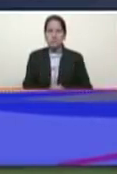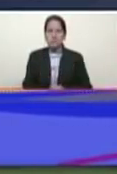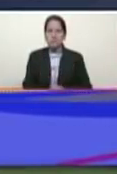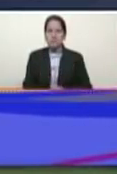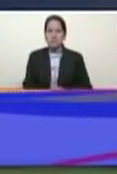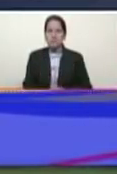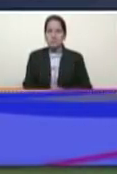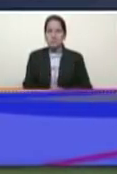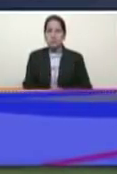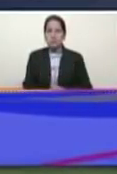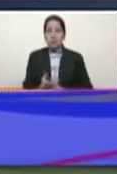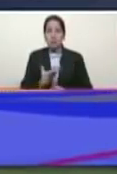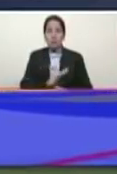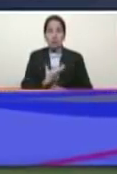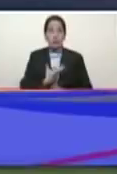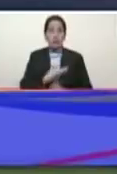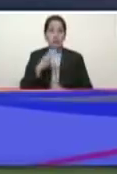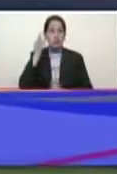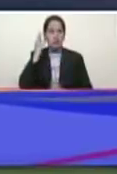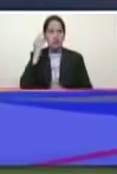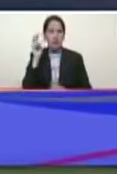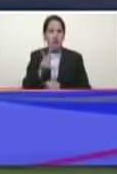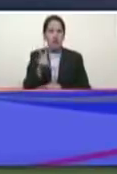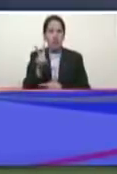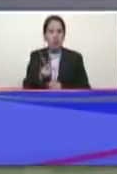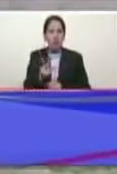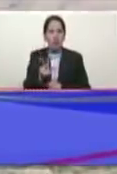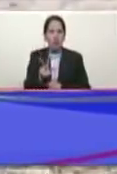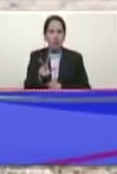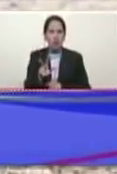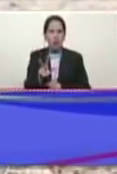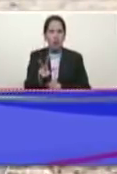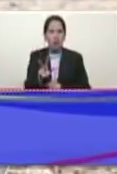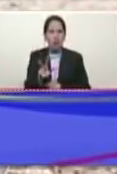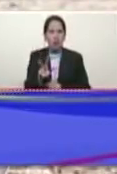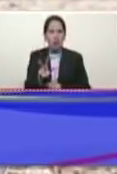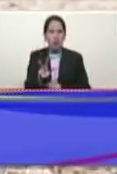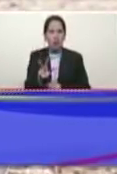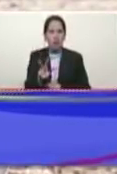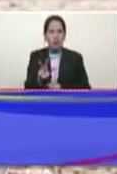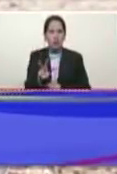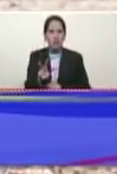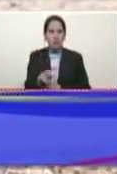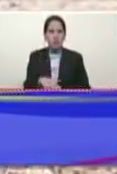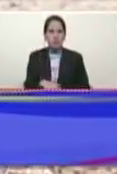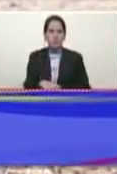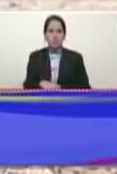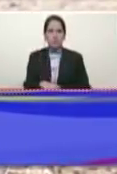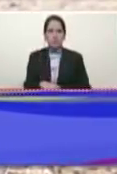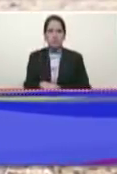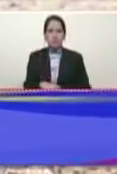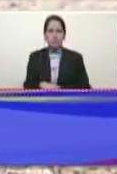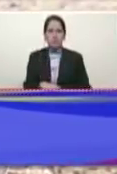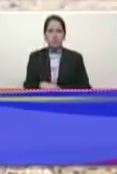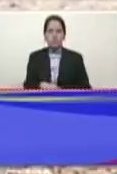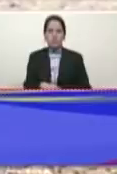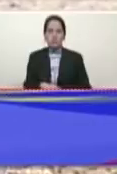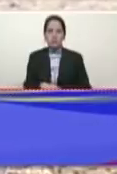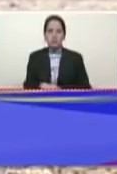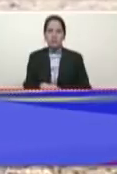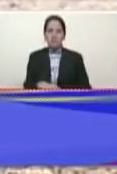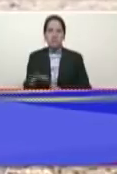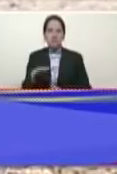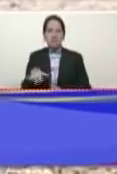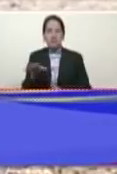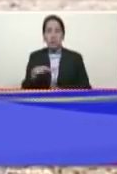Aquí está la alcaldesa de La Victoria, Sumiré, muy bien, Sumiré. Allá se encuentra el Centro